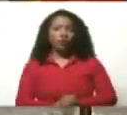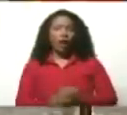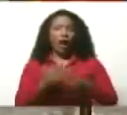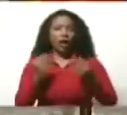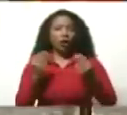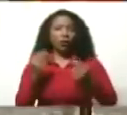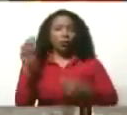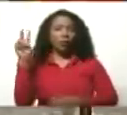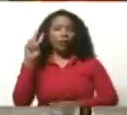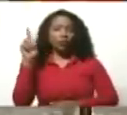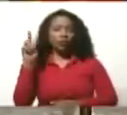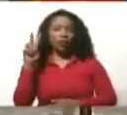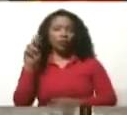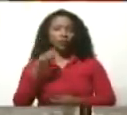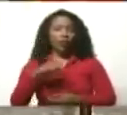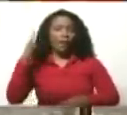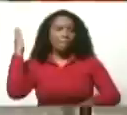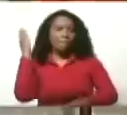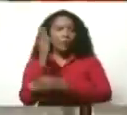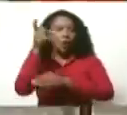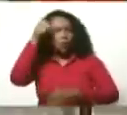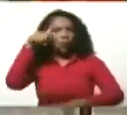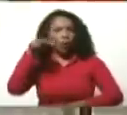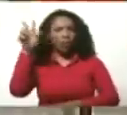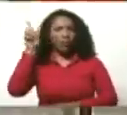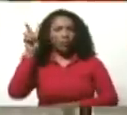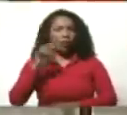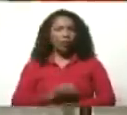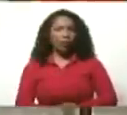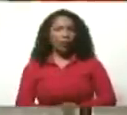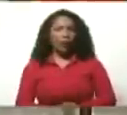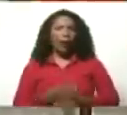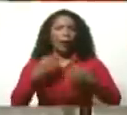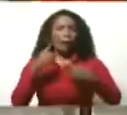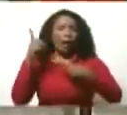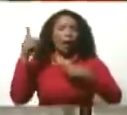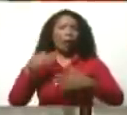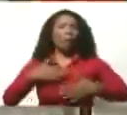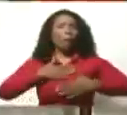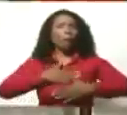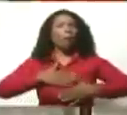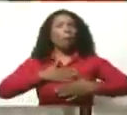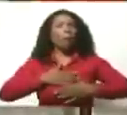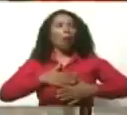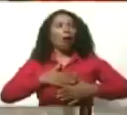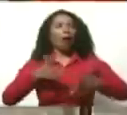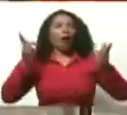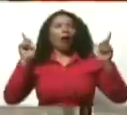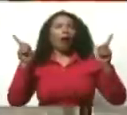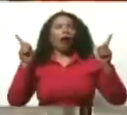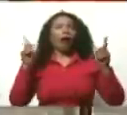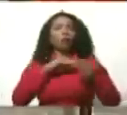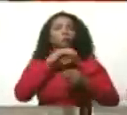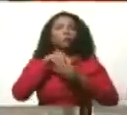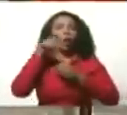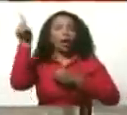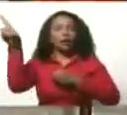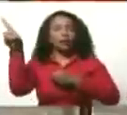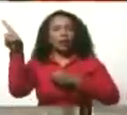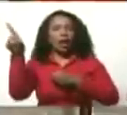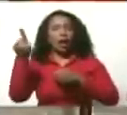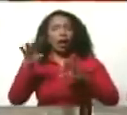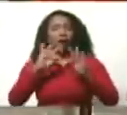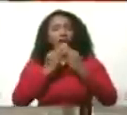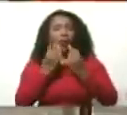economía venezolana, castigando al pueblo venezolano, para él gozar de ese exilio dorado con todo su entorno